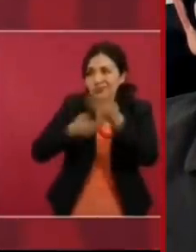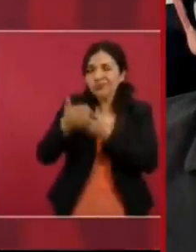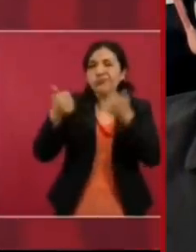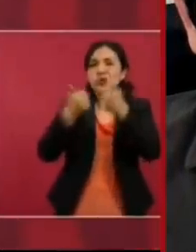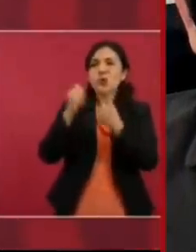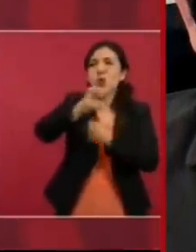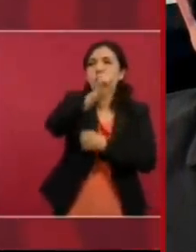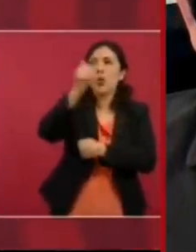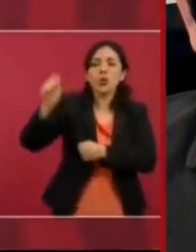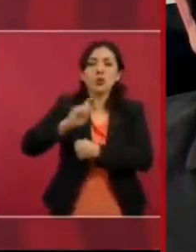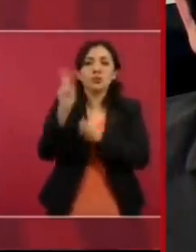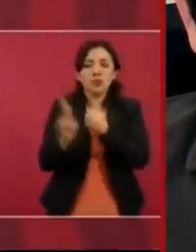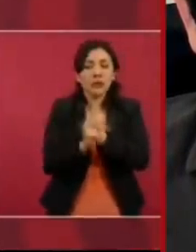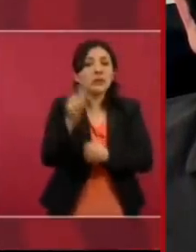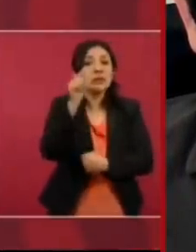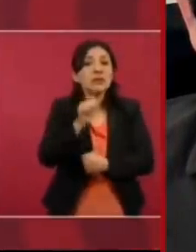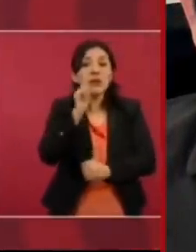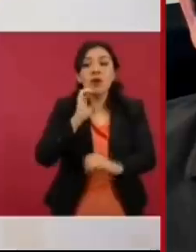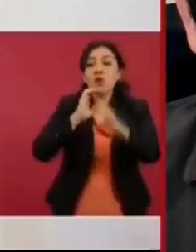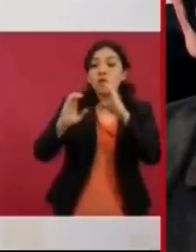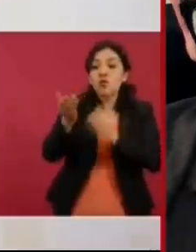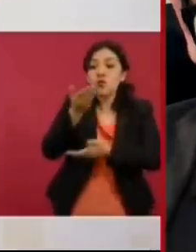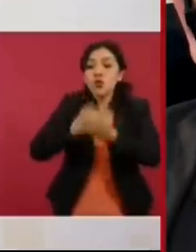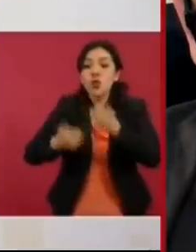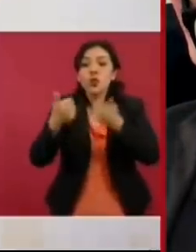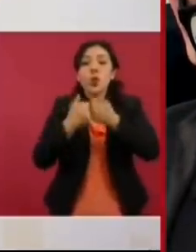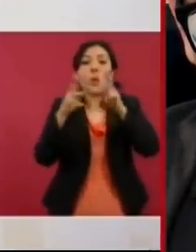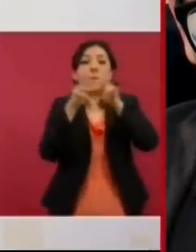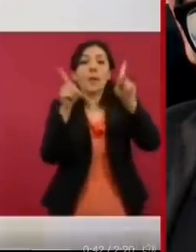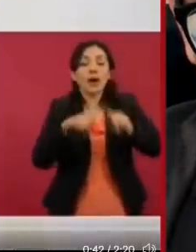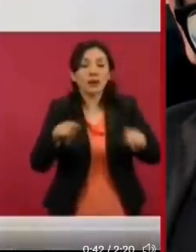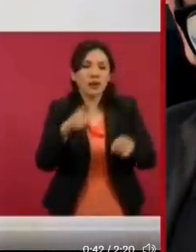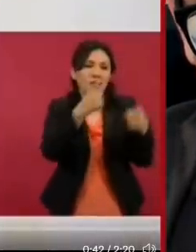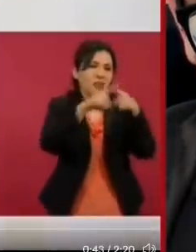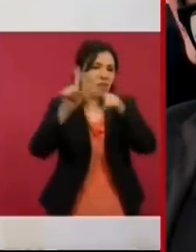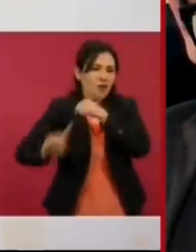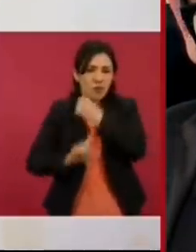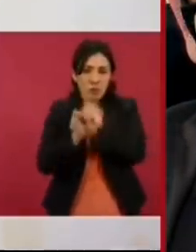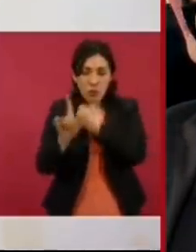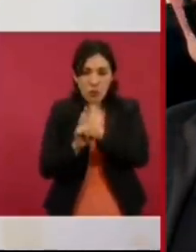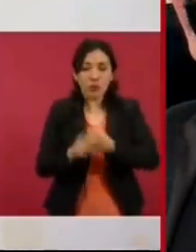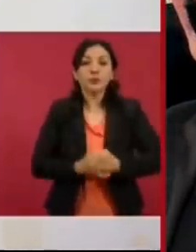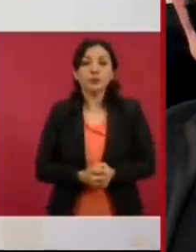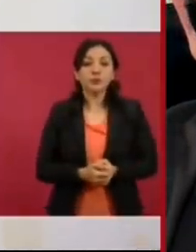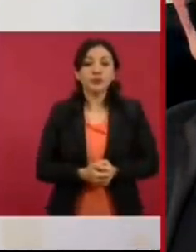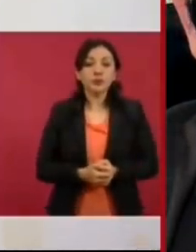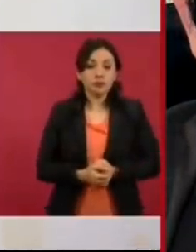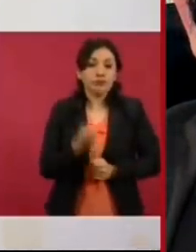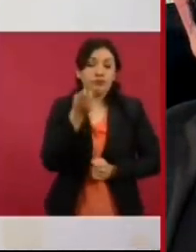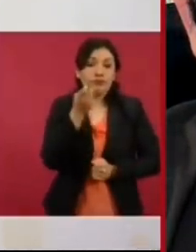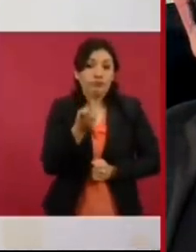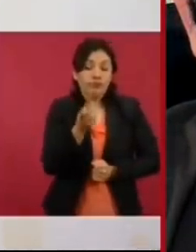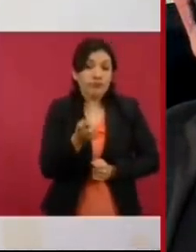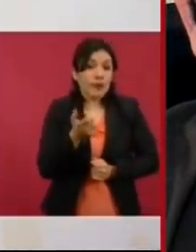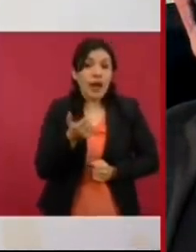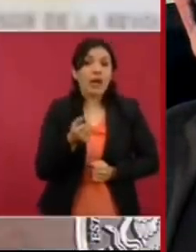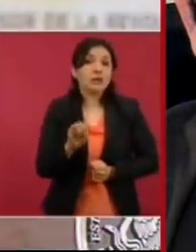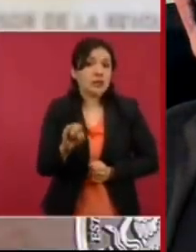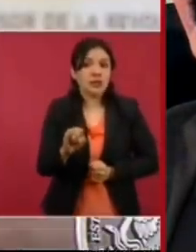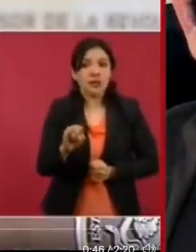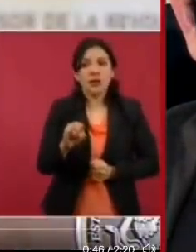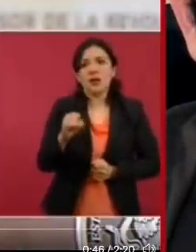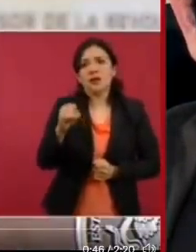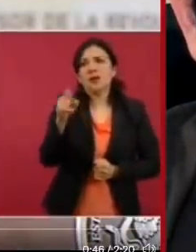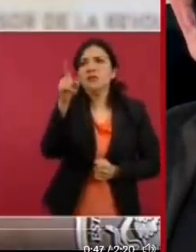la solución pacífica de las controversias Y esa es la postura Internacional